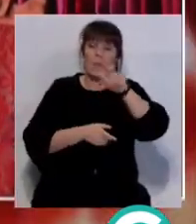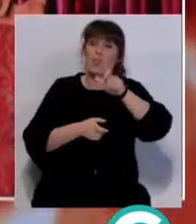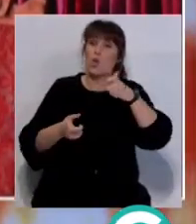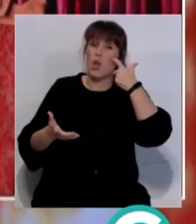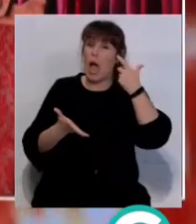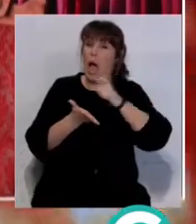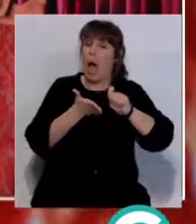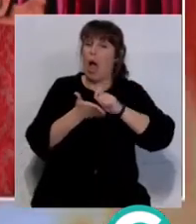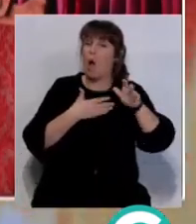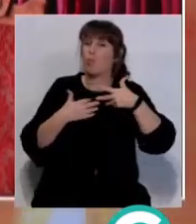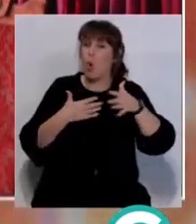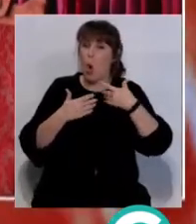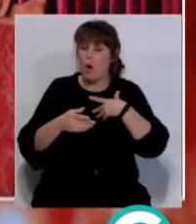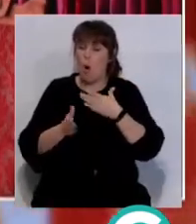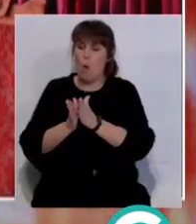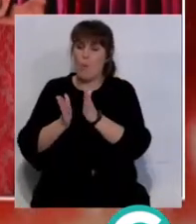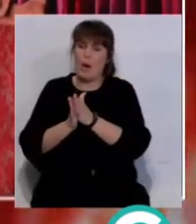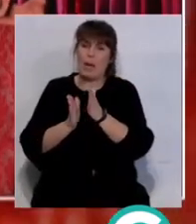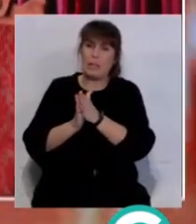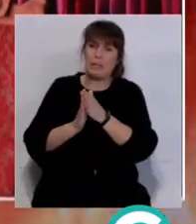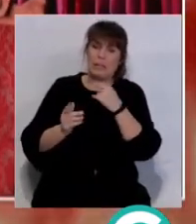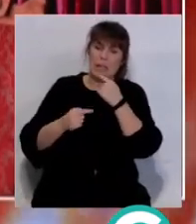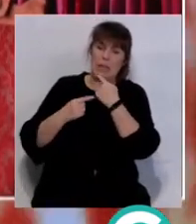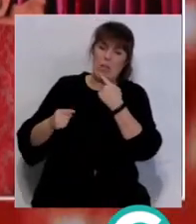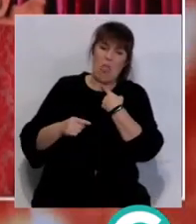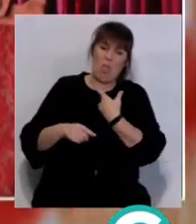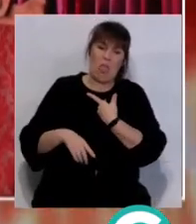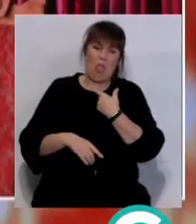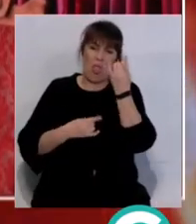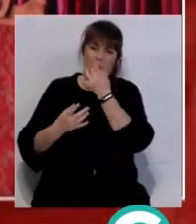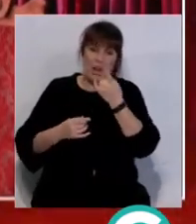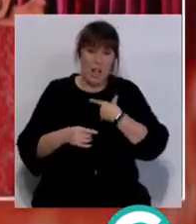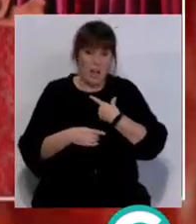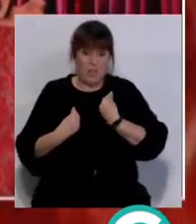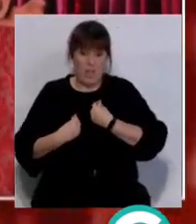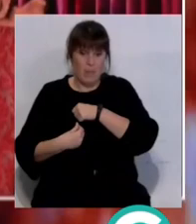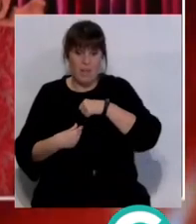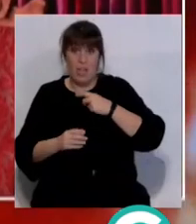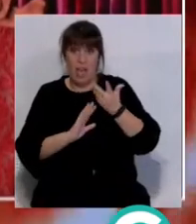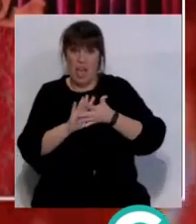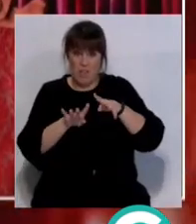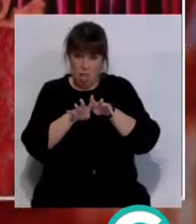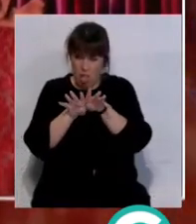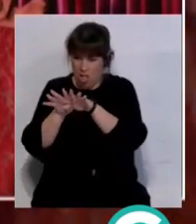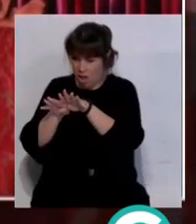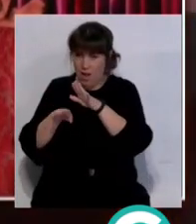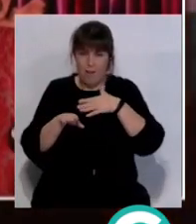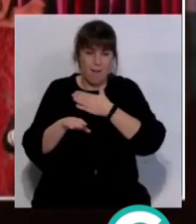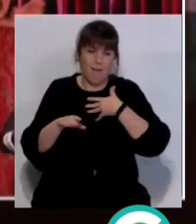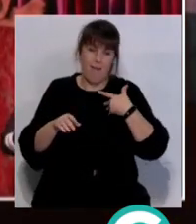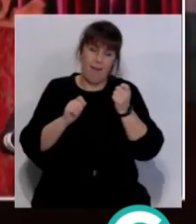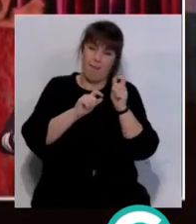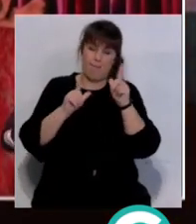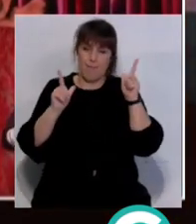por tierra a los compañeros y que hablan de la vida privada con la única intención de hacer daño y tener su minutito de